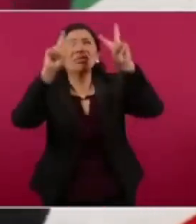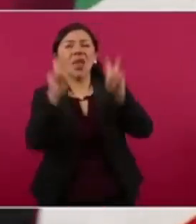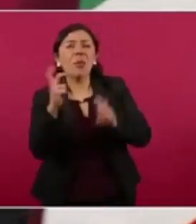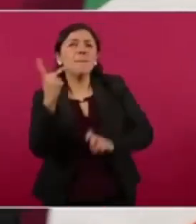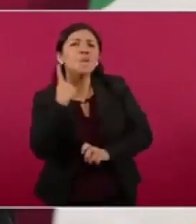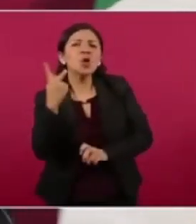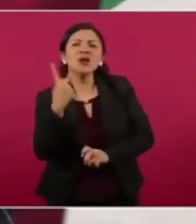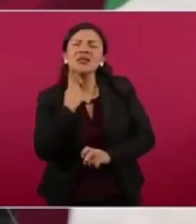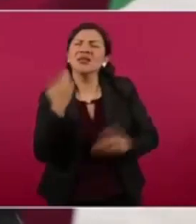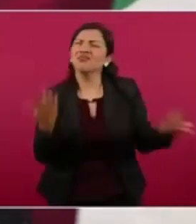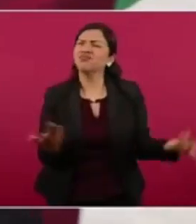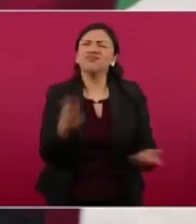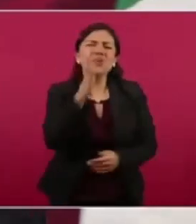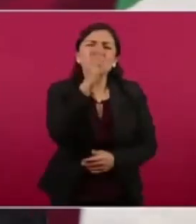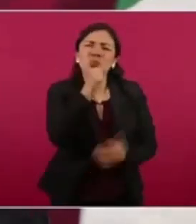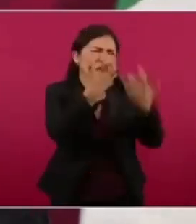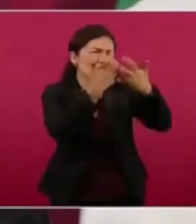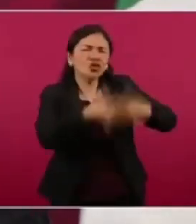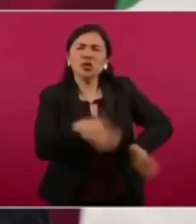es inoperante.